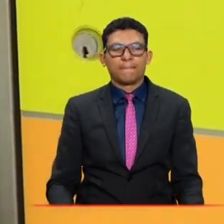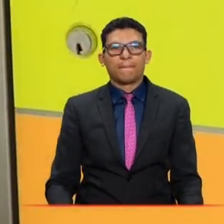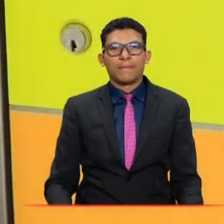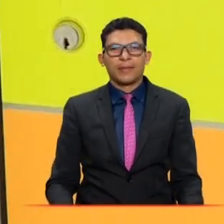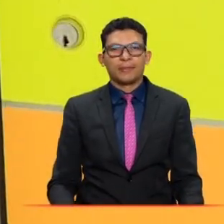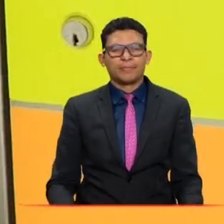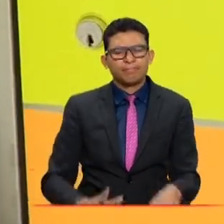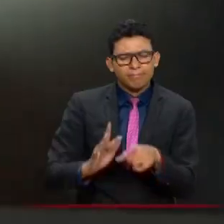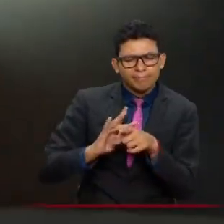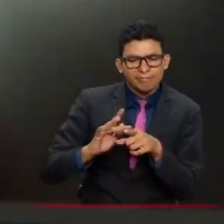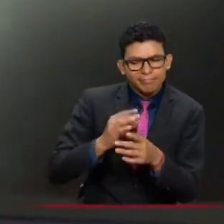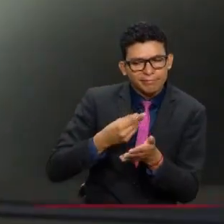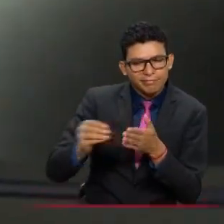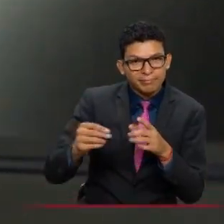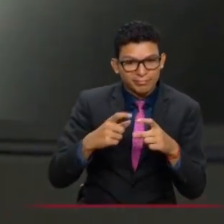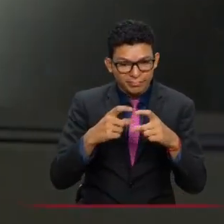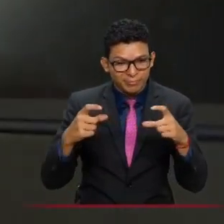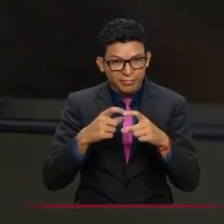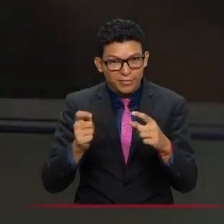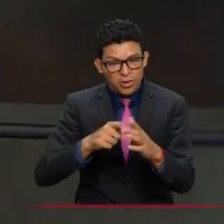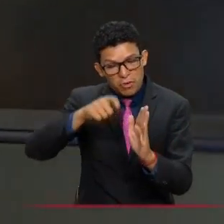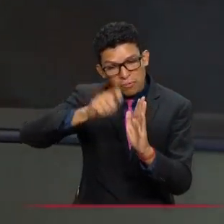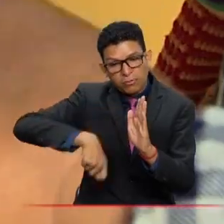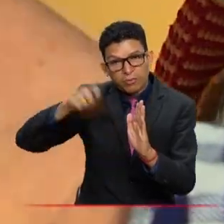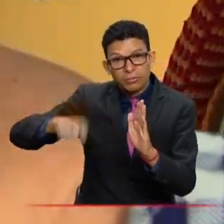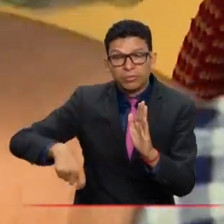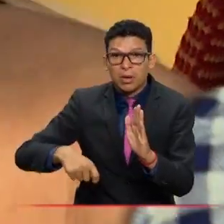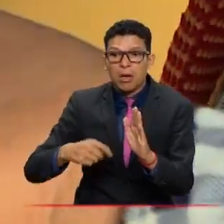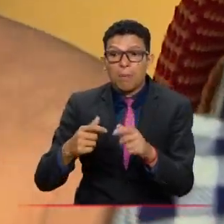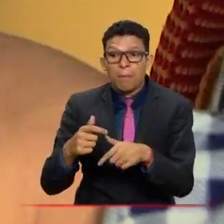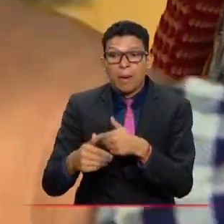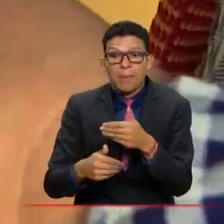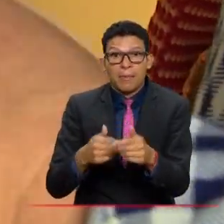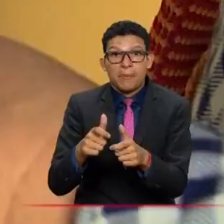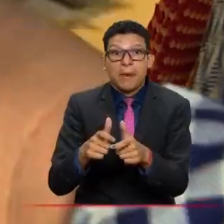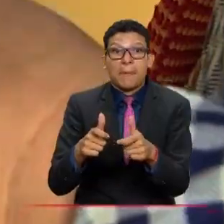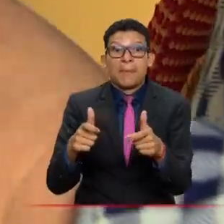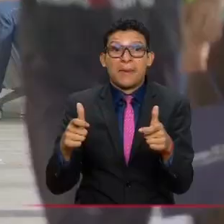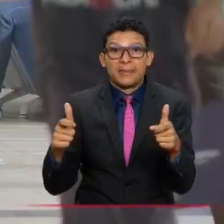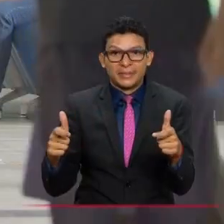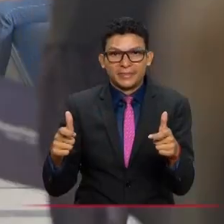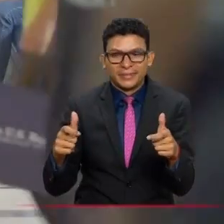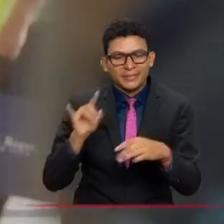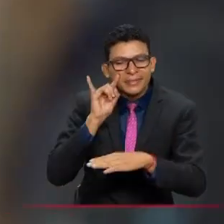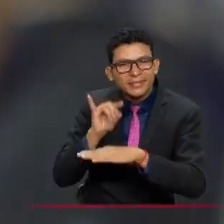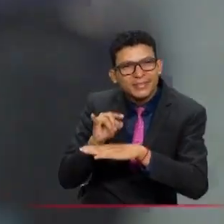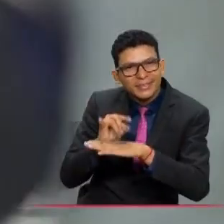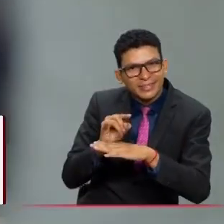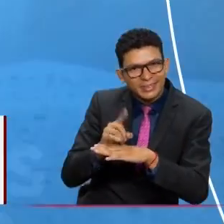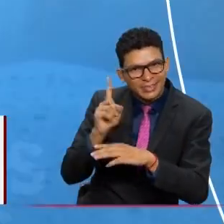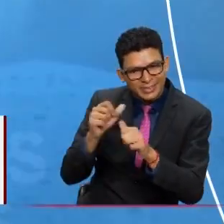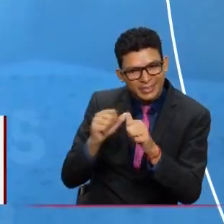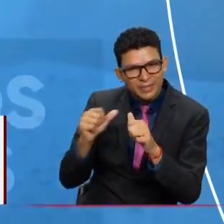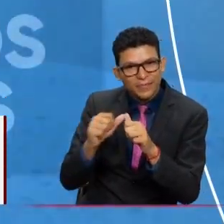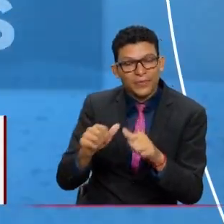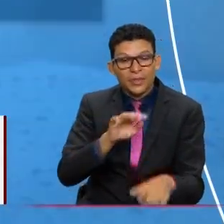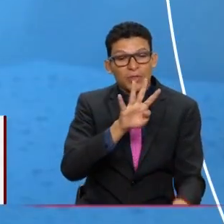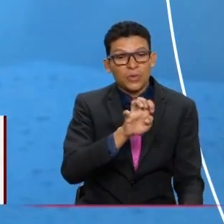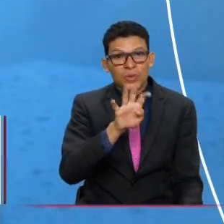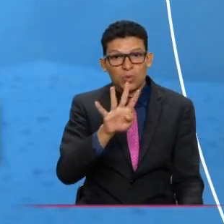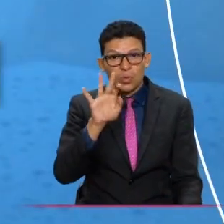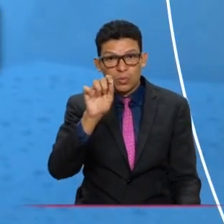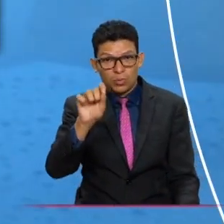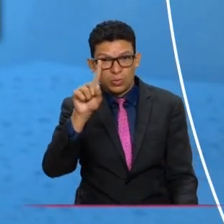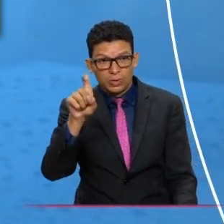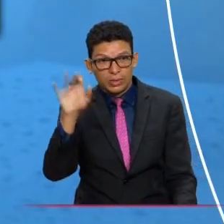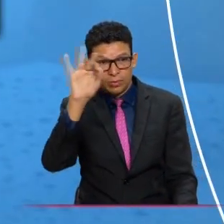La experiencia de comprar con tarjeta débito o crédito sigue creciendo cada día. Según la Superintendencia Financiera, el 94.6%